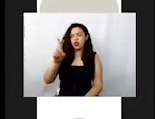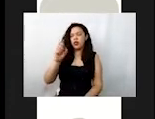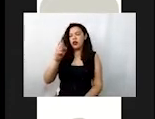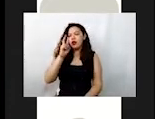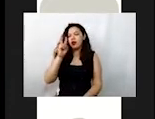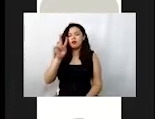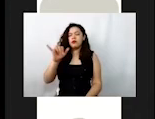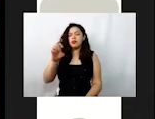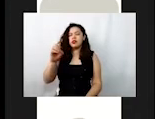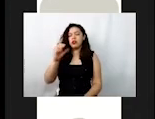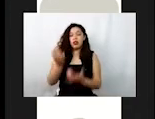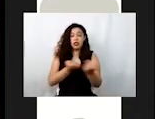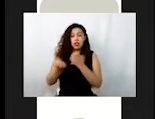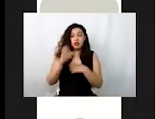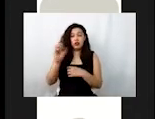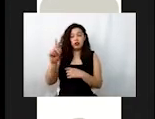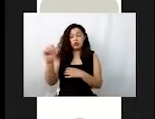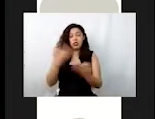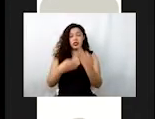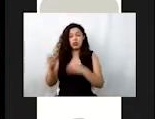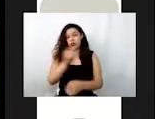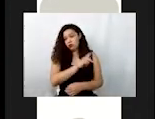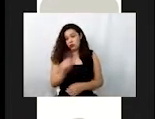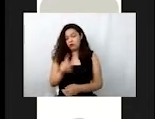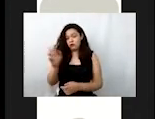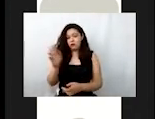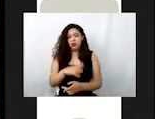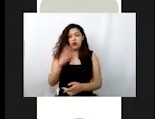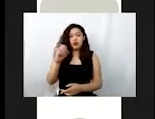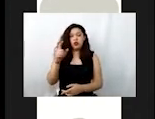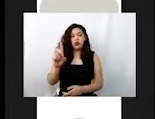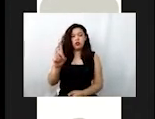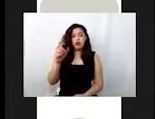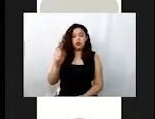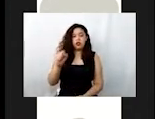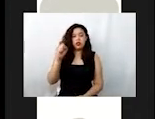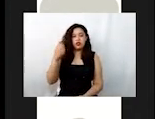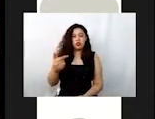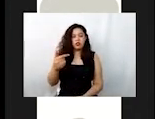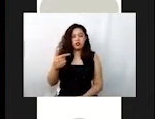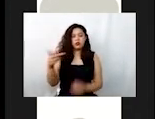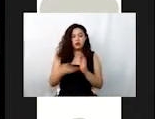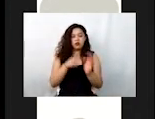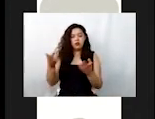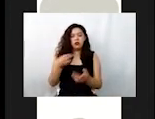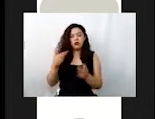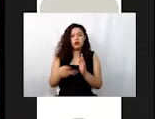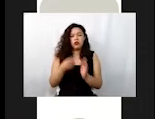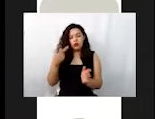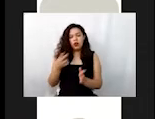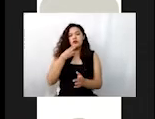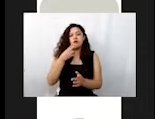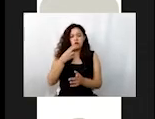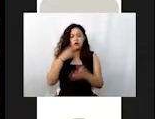todos los ODS. Pues bueno, aquí en el ODS 7 ellos dicen reutilizando, reciclando, recuperando residuos frente al